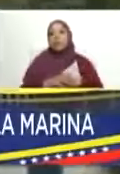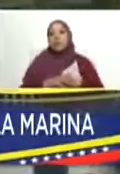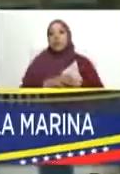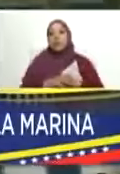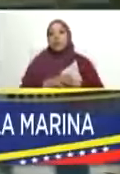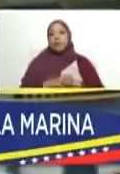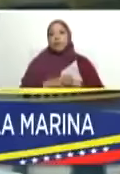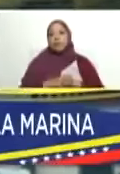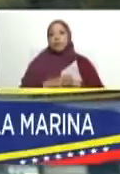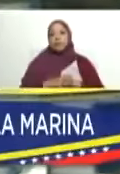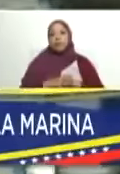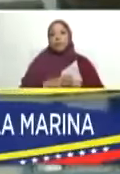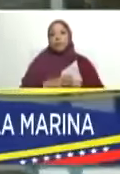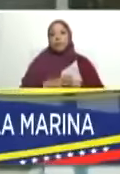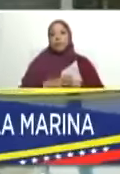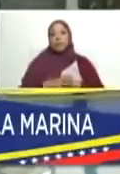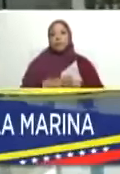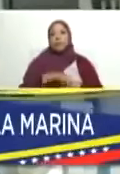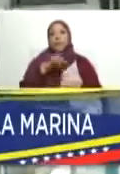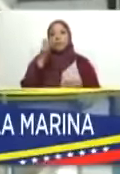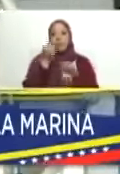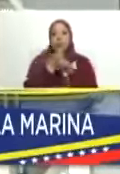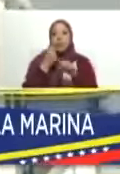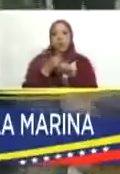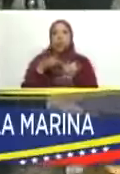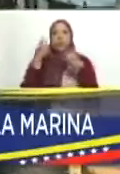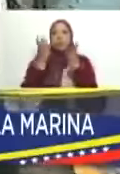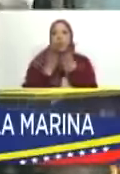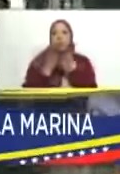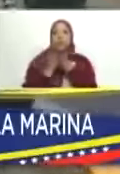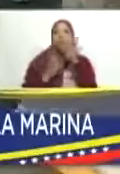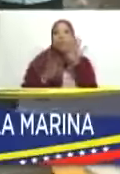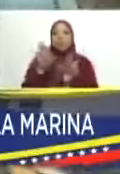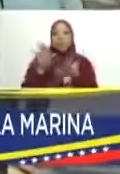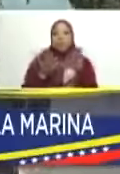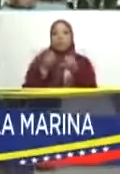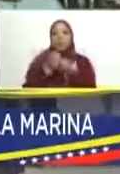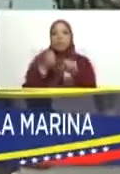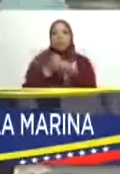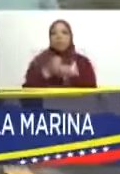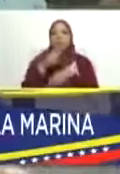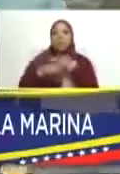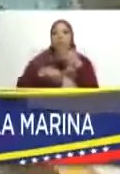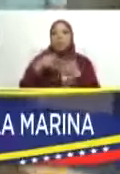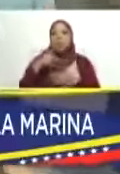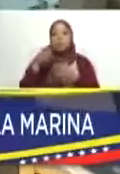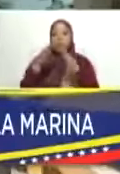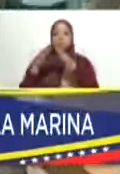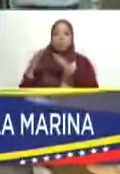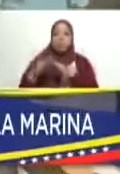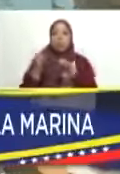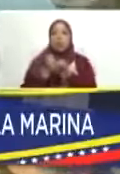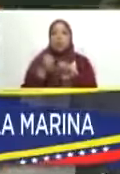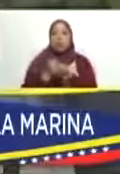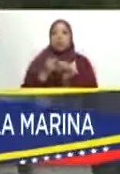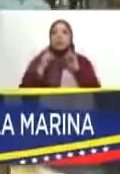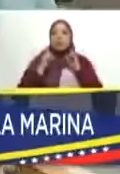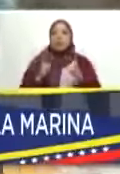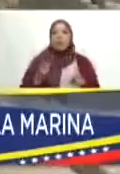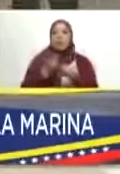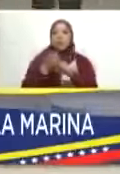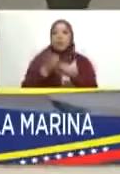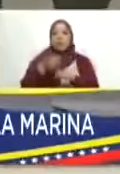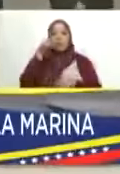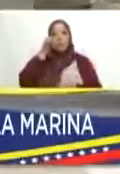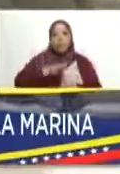trabajando, formando los emprendedores, instalamos ahí la escuela de turismo y emprendimiento, se repararon las viviendas, las caminerías, la